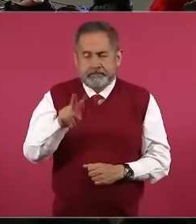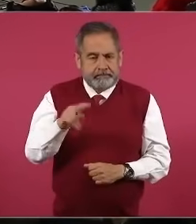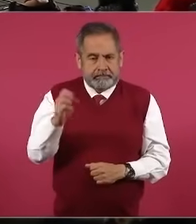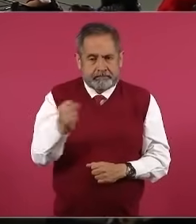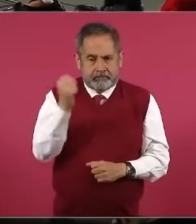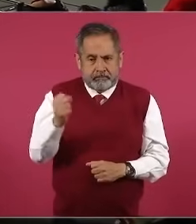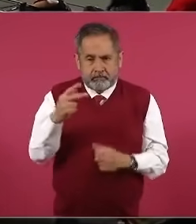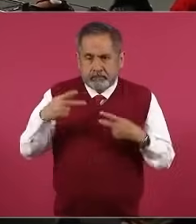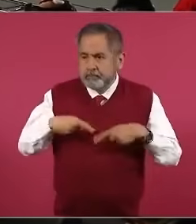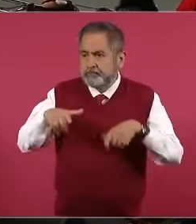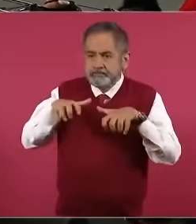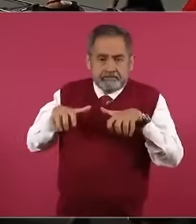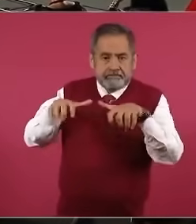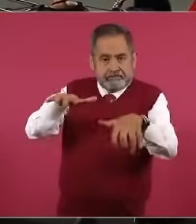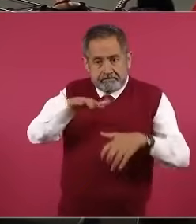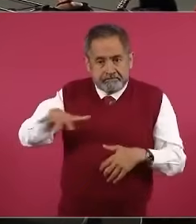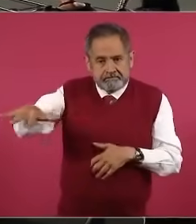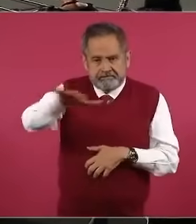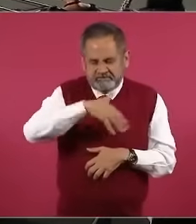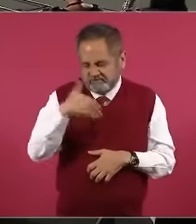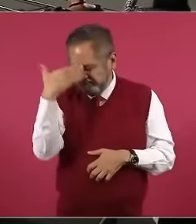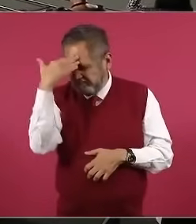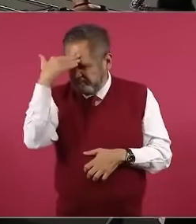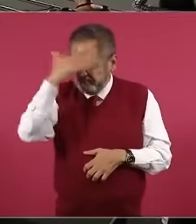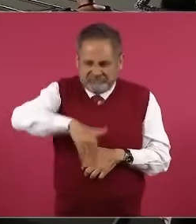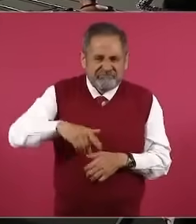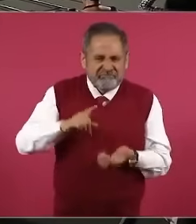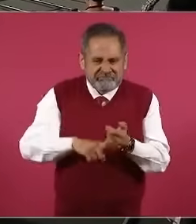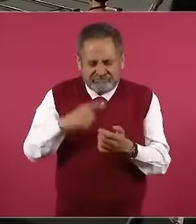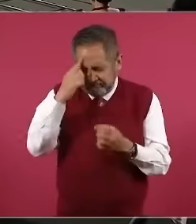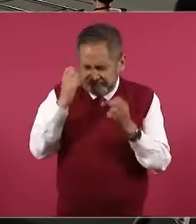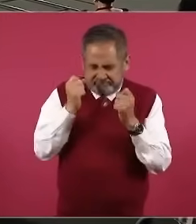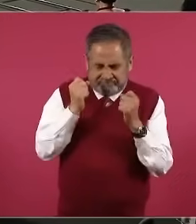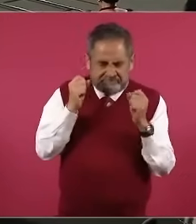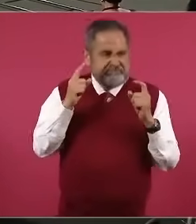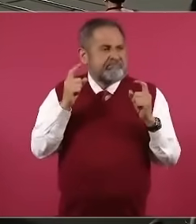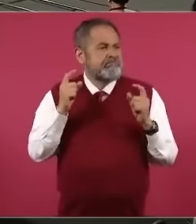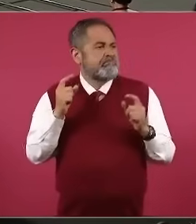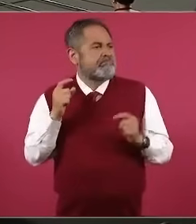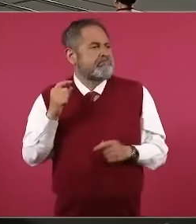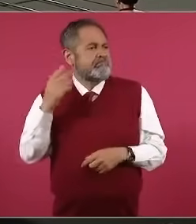afortunadamente el pueblo ya está muy despierto,